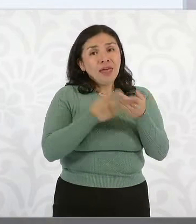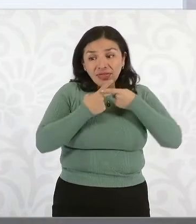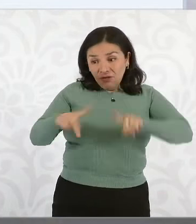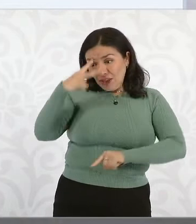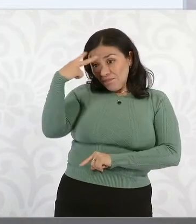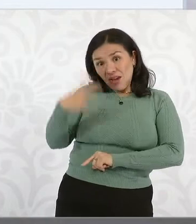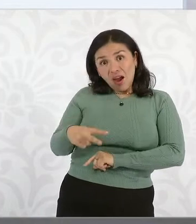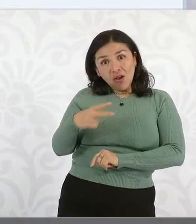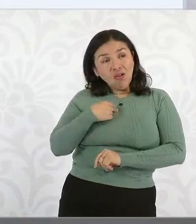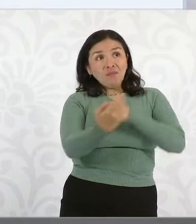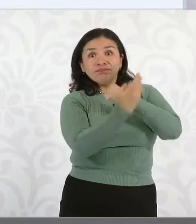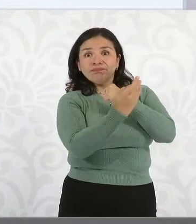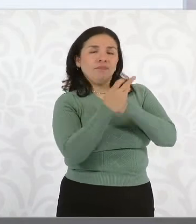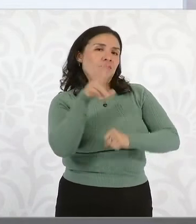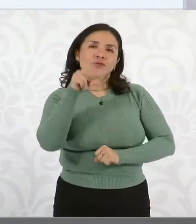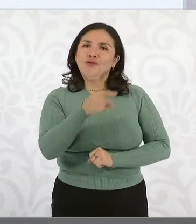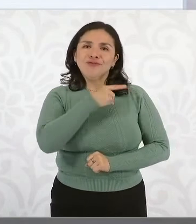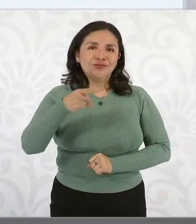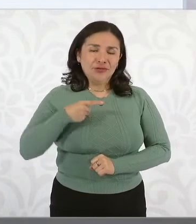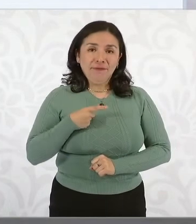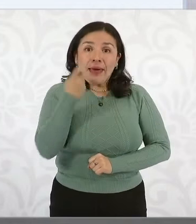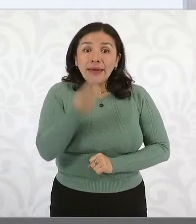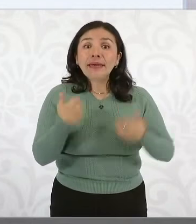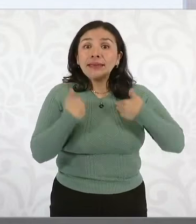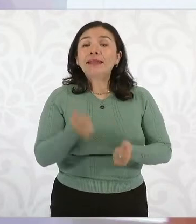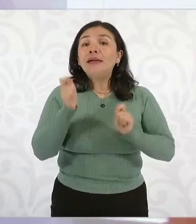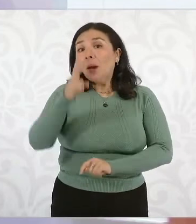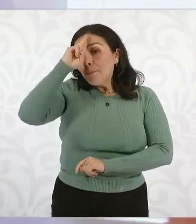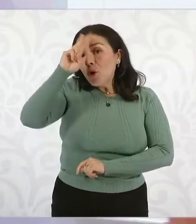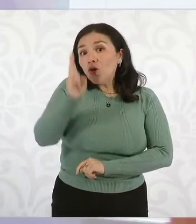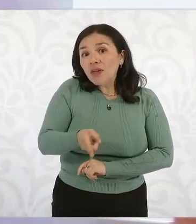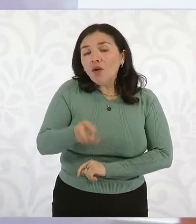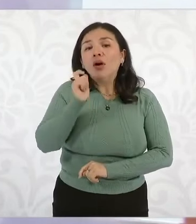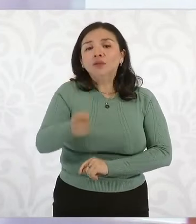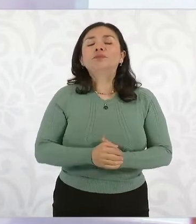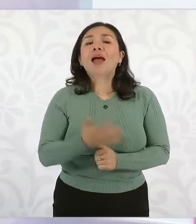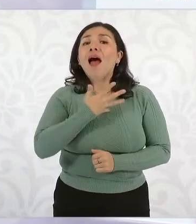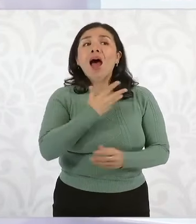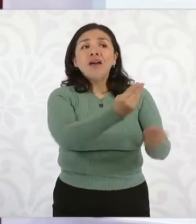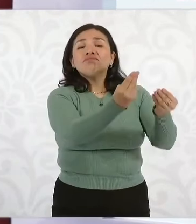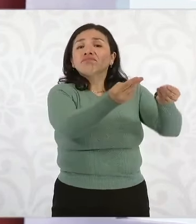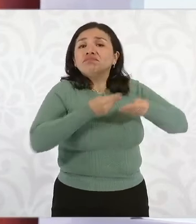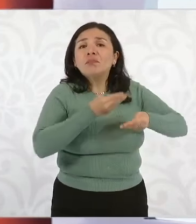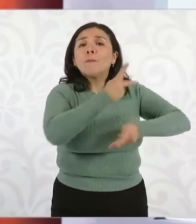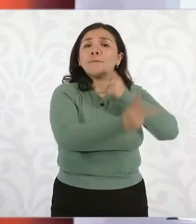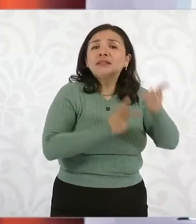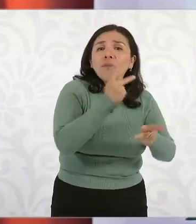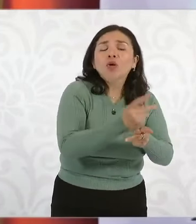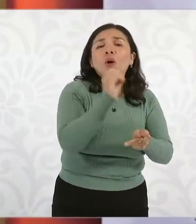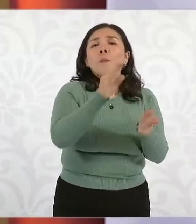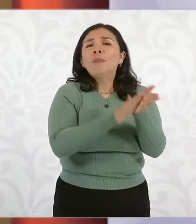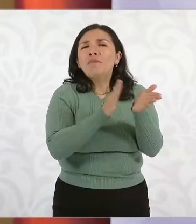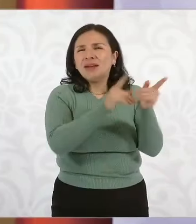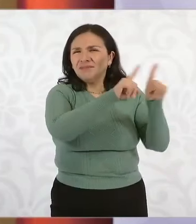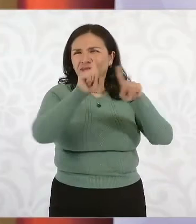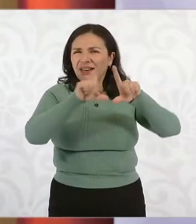mexicana, y quedan comprendidos en esta prohibición el uso de pasaporte o documento de